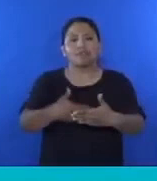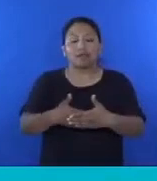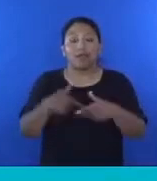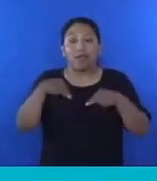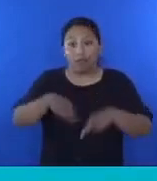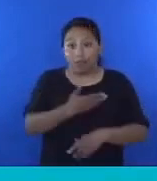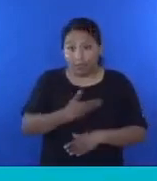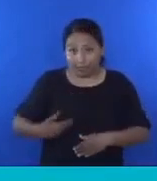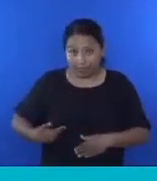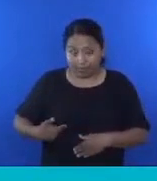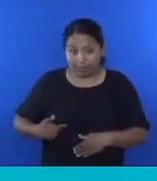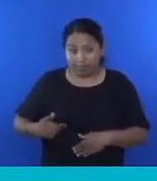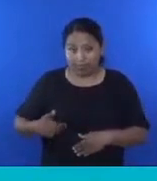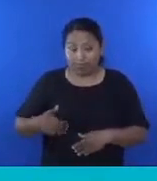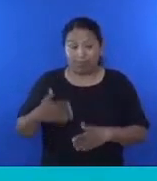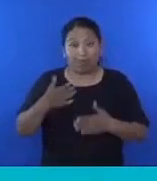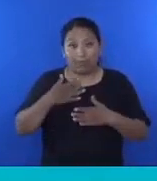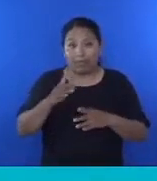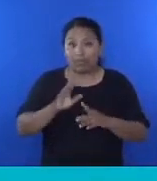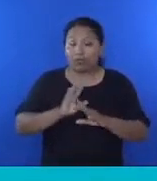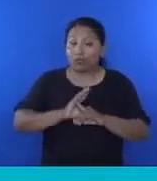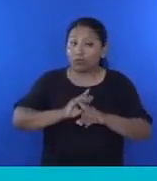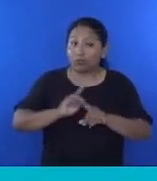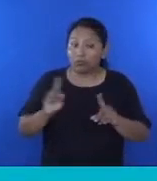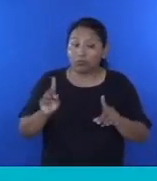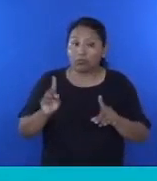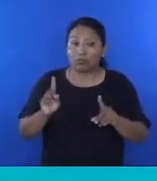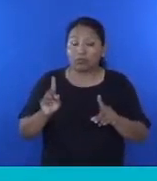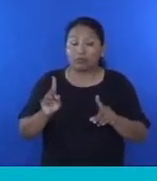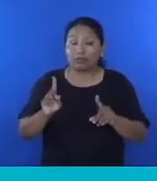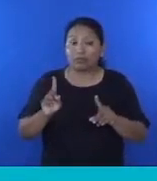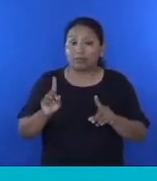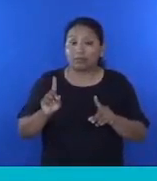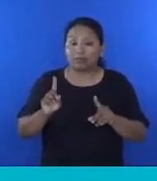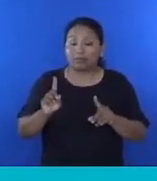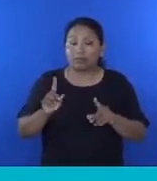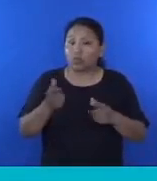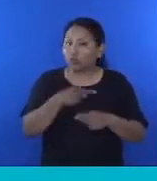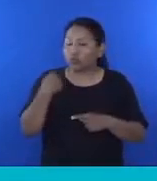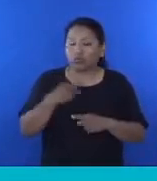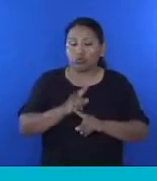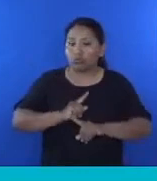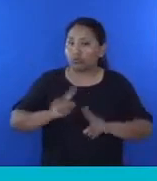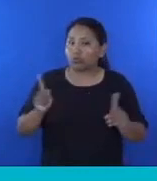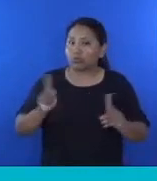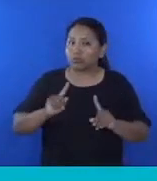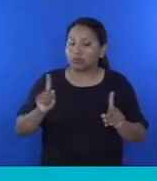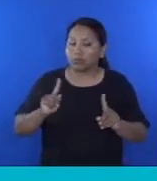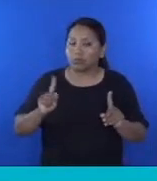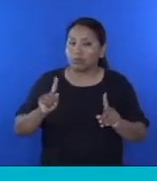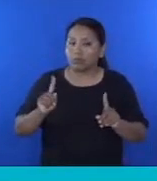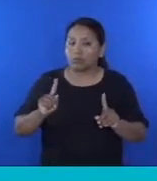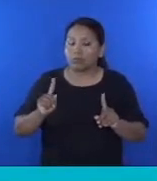presidente, no van a contar con nosotros de ninguna manera para